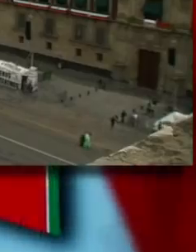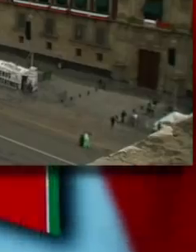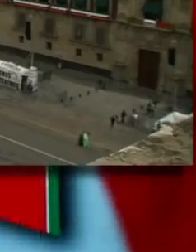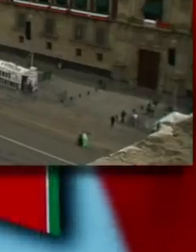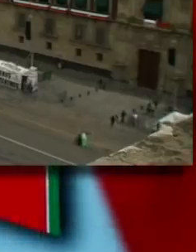muchísimas